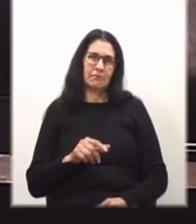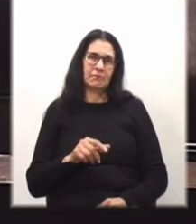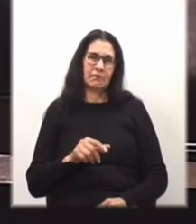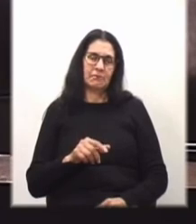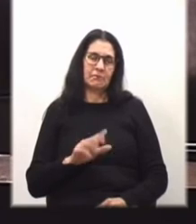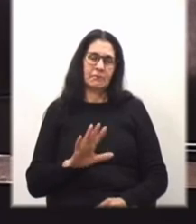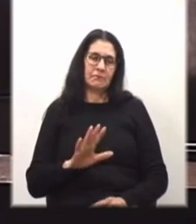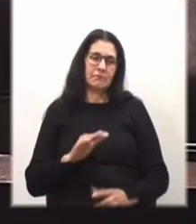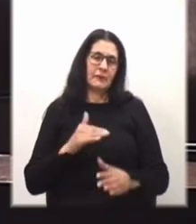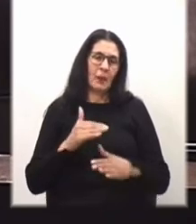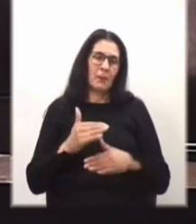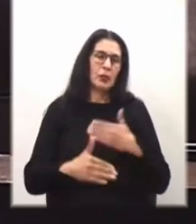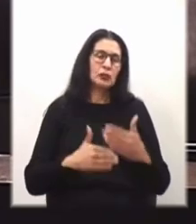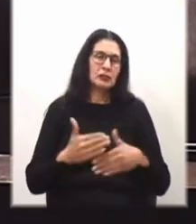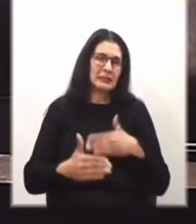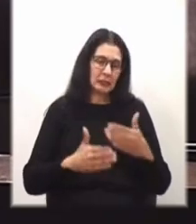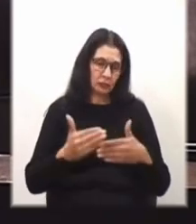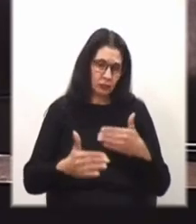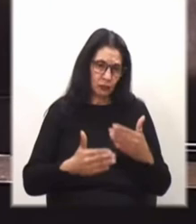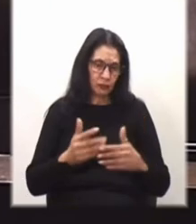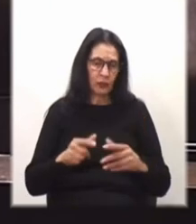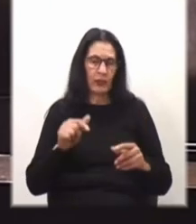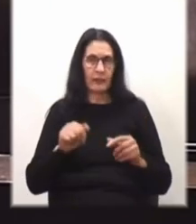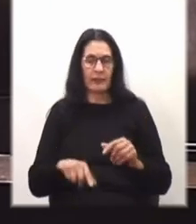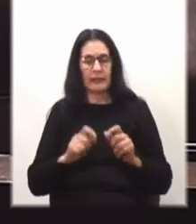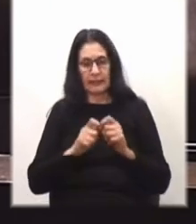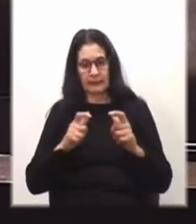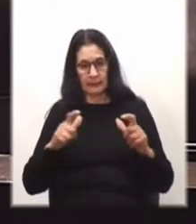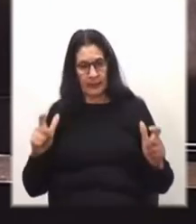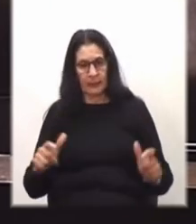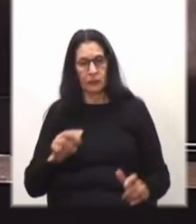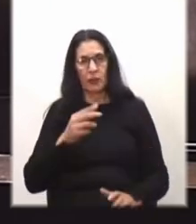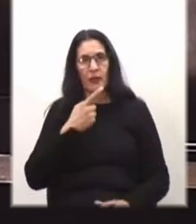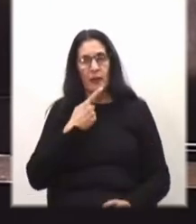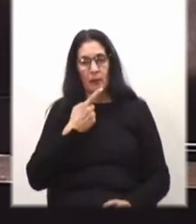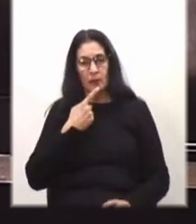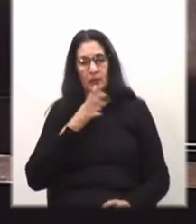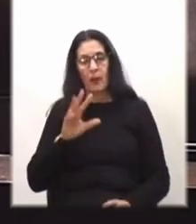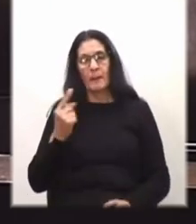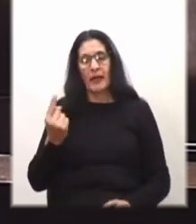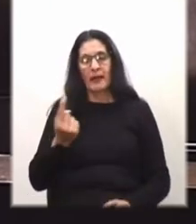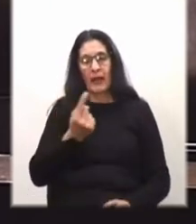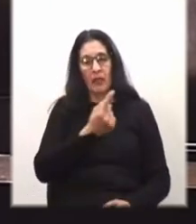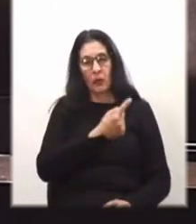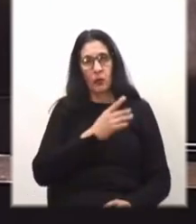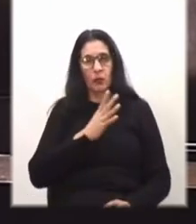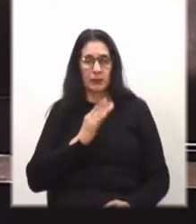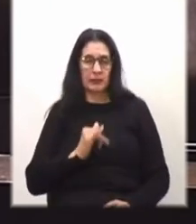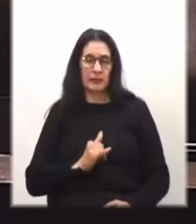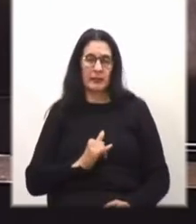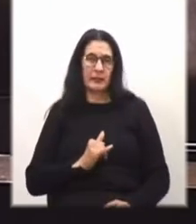los procesos estos de crecimiento de política para cada uno tienen